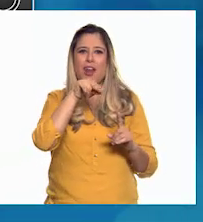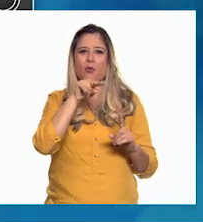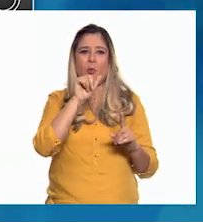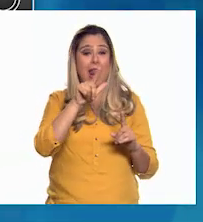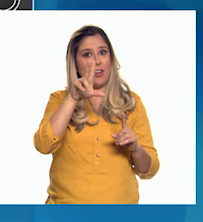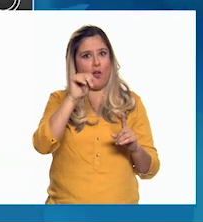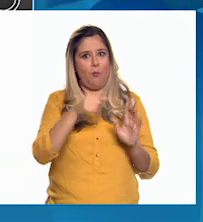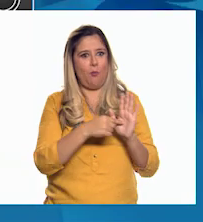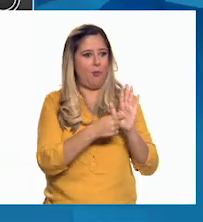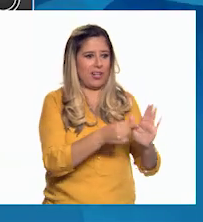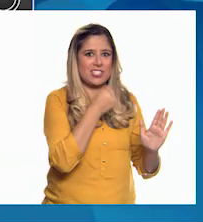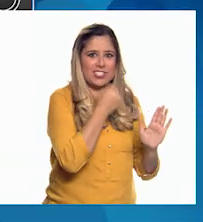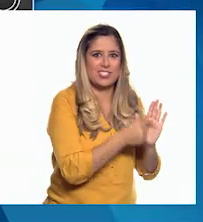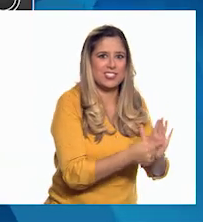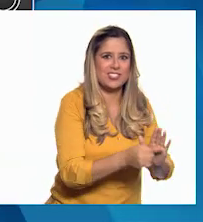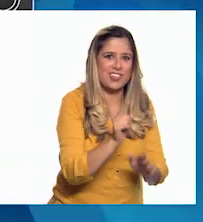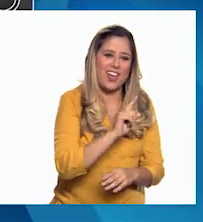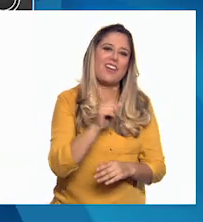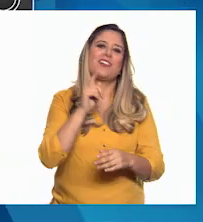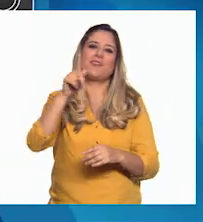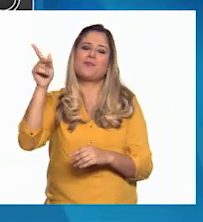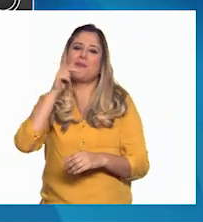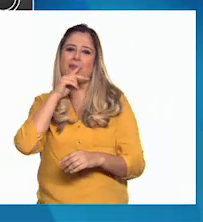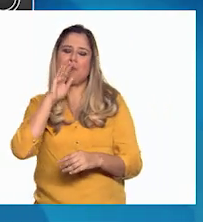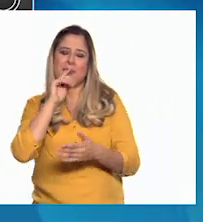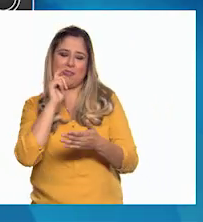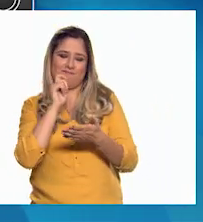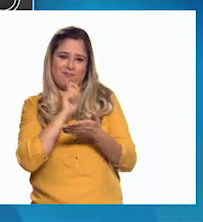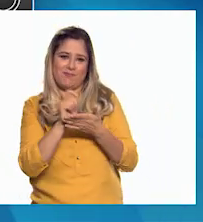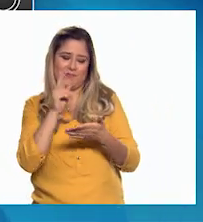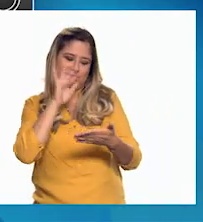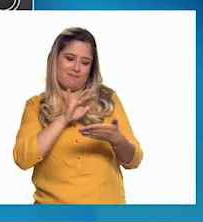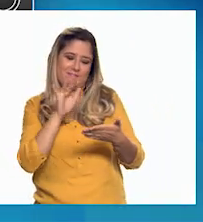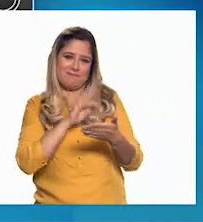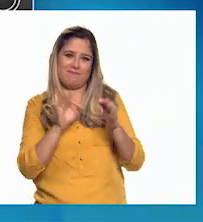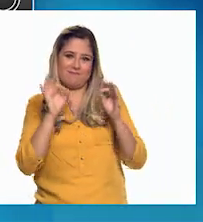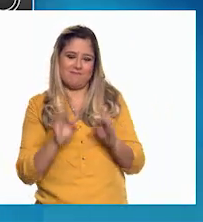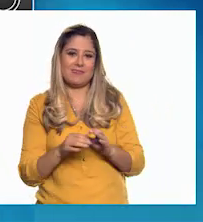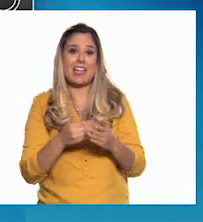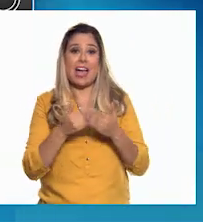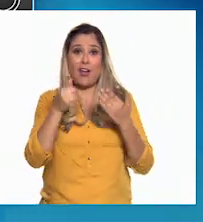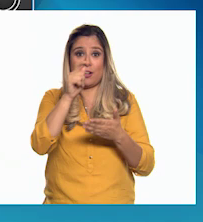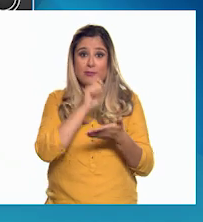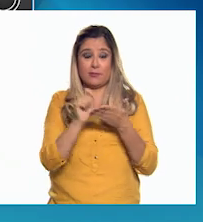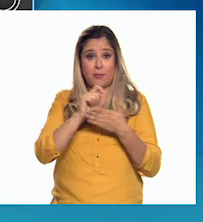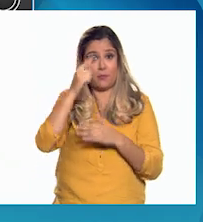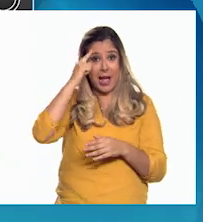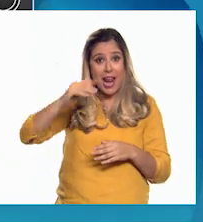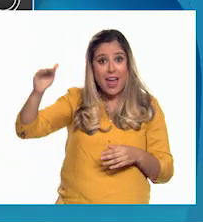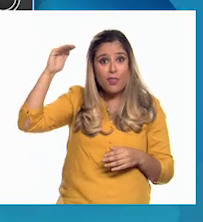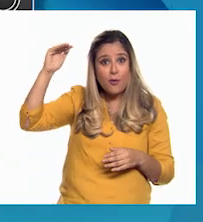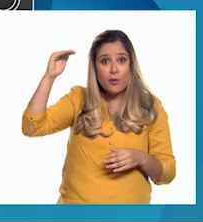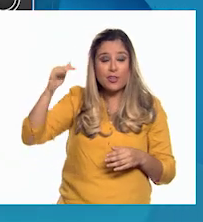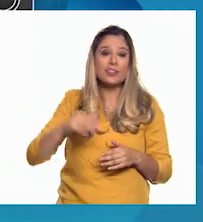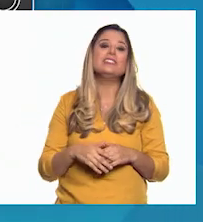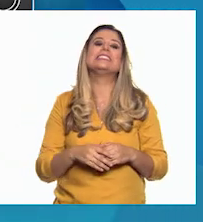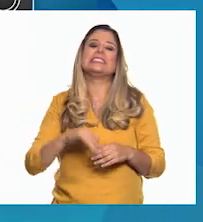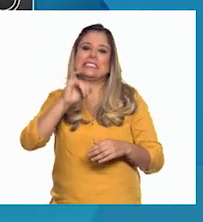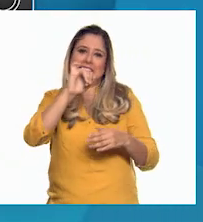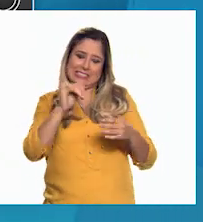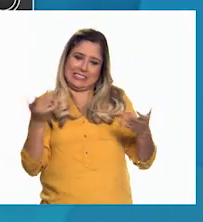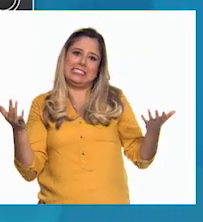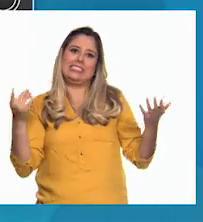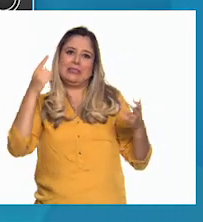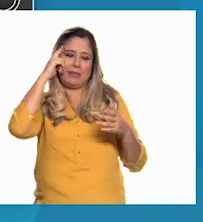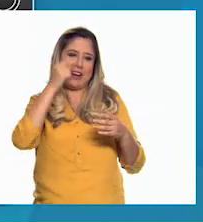Pero bueno, por supuesto, ya sabemos quiénes son los lectores. Qué maravilla. Y por ahí me decías que ahora vas a escribir uno para adultos. Claro, pues los niños también me tienen que